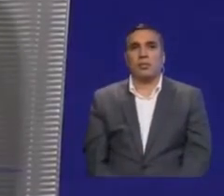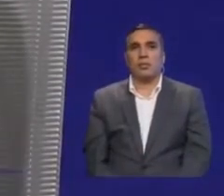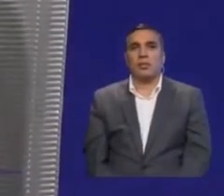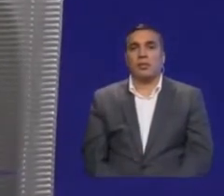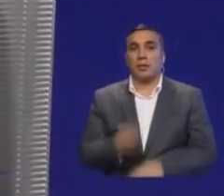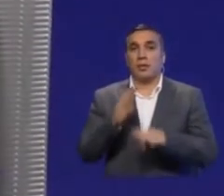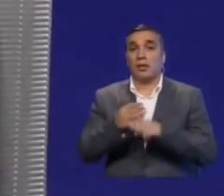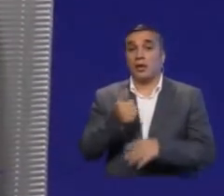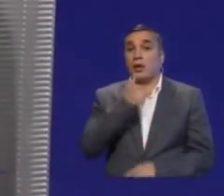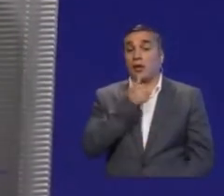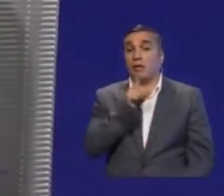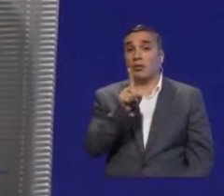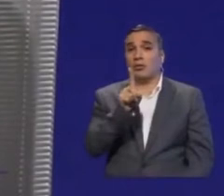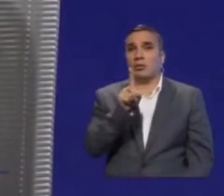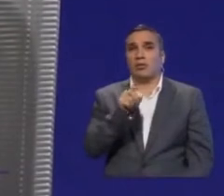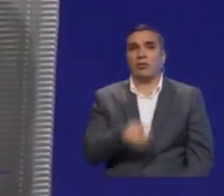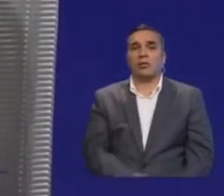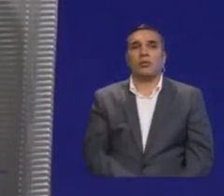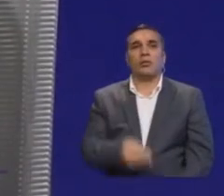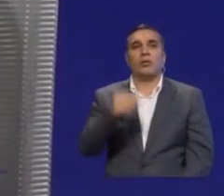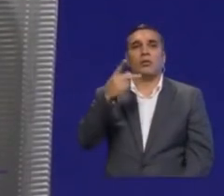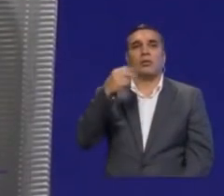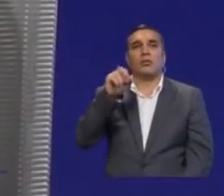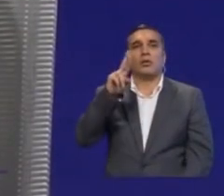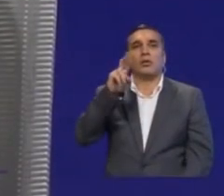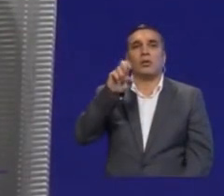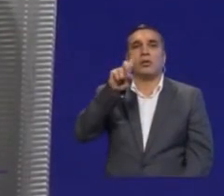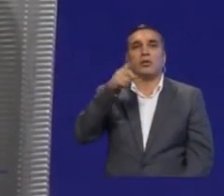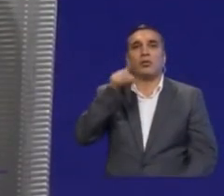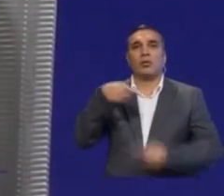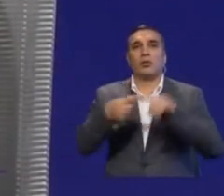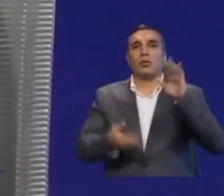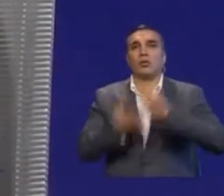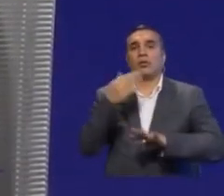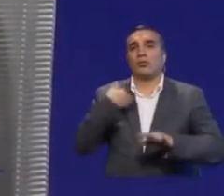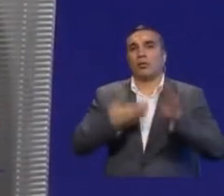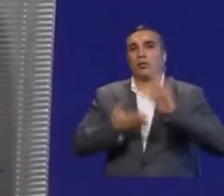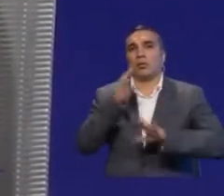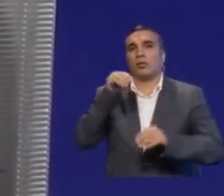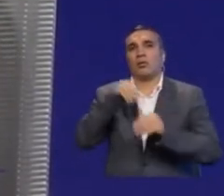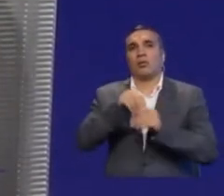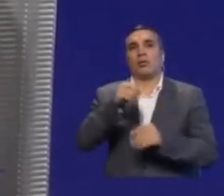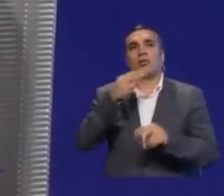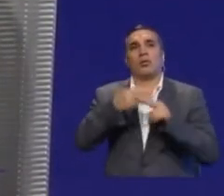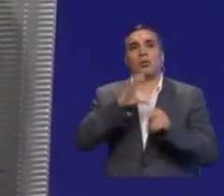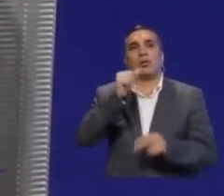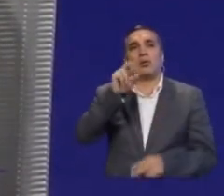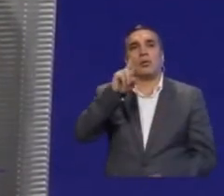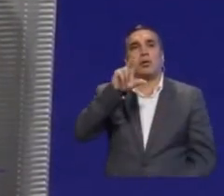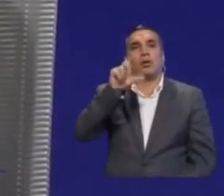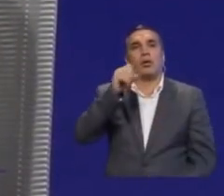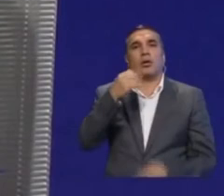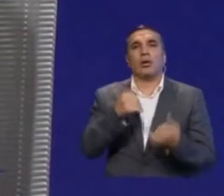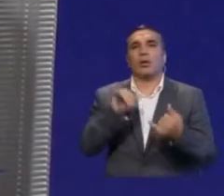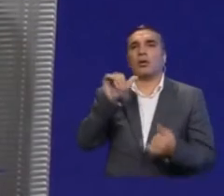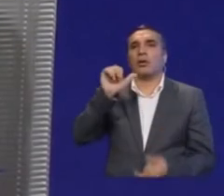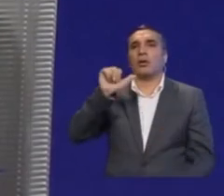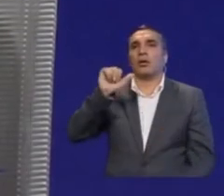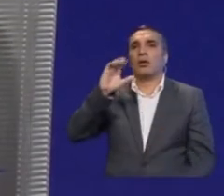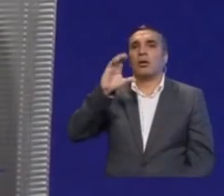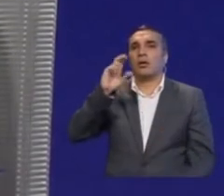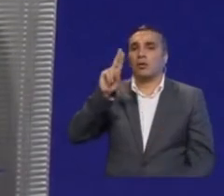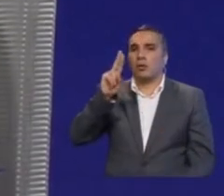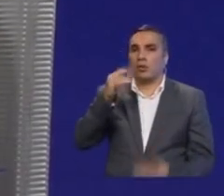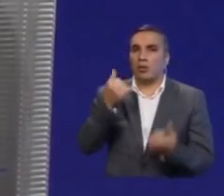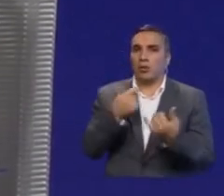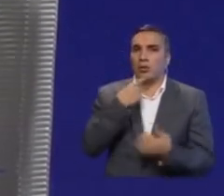Hablando del agua, justamente, señor Pérez, cuando yo me fui del país, usted se llamaba Carlos, ahora es Yacu, y por referencias, pues sé